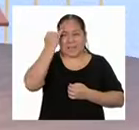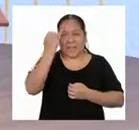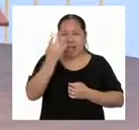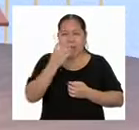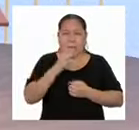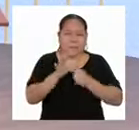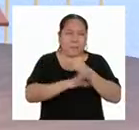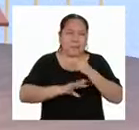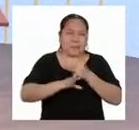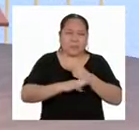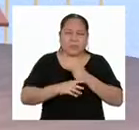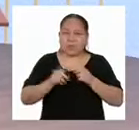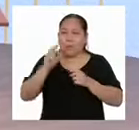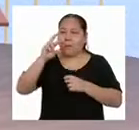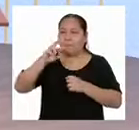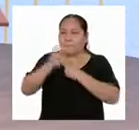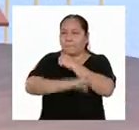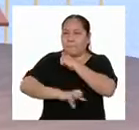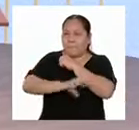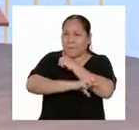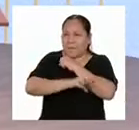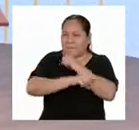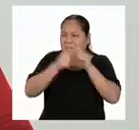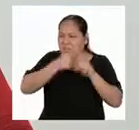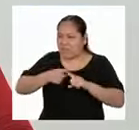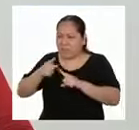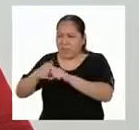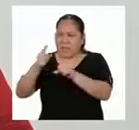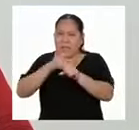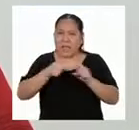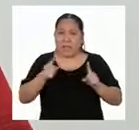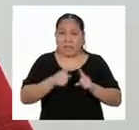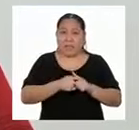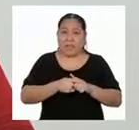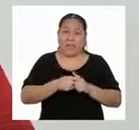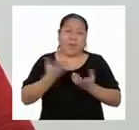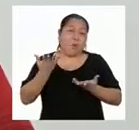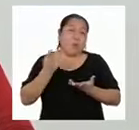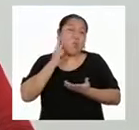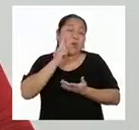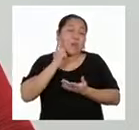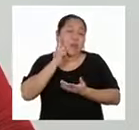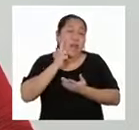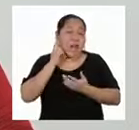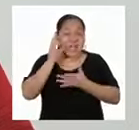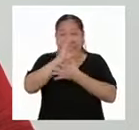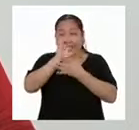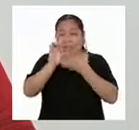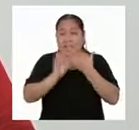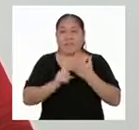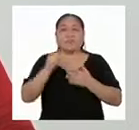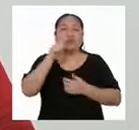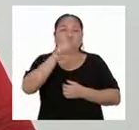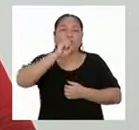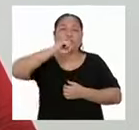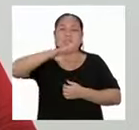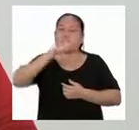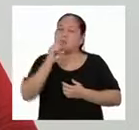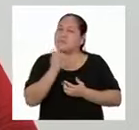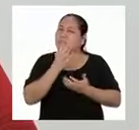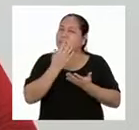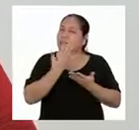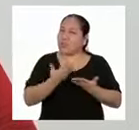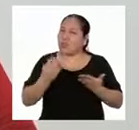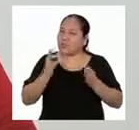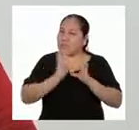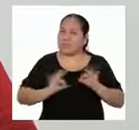un país muy diverso en cuanto a rasgos y características. También mencionaste algo muy importante,